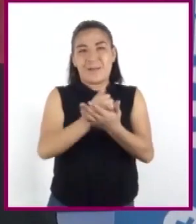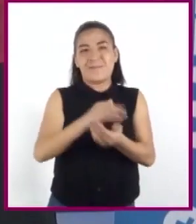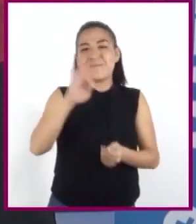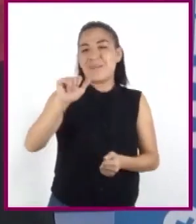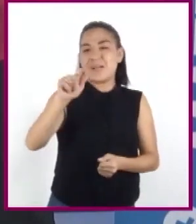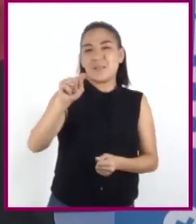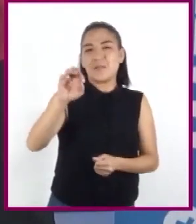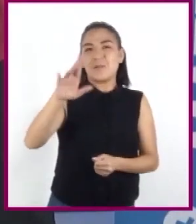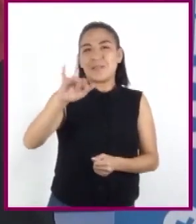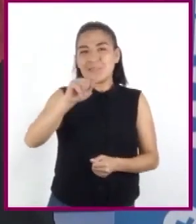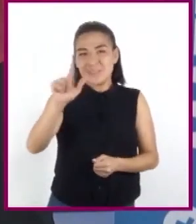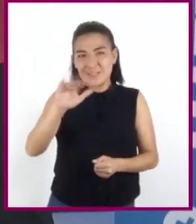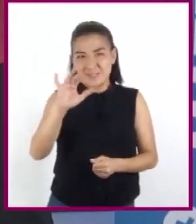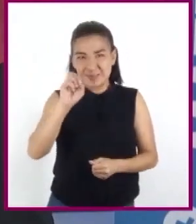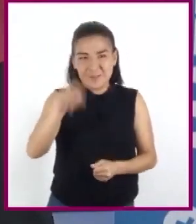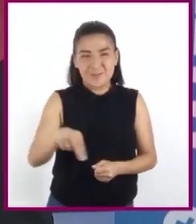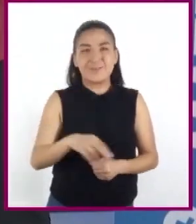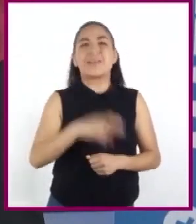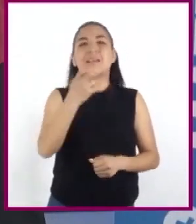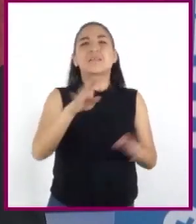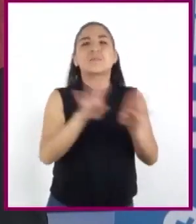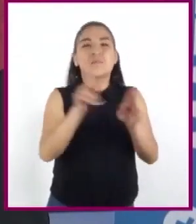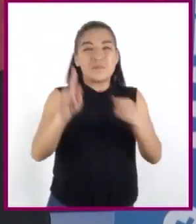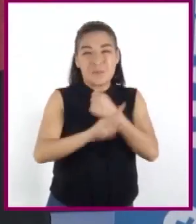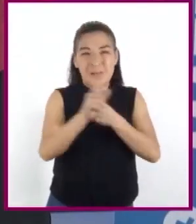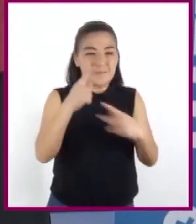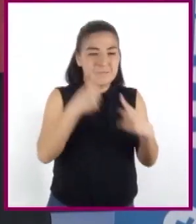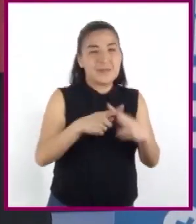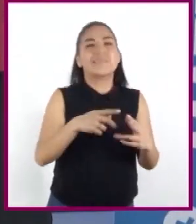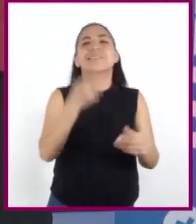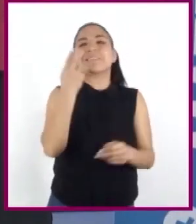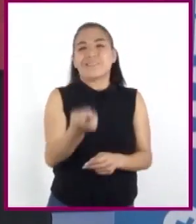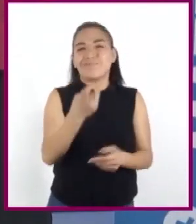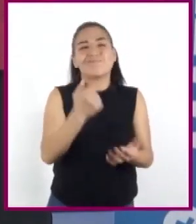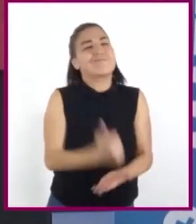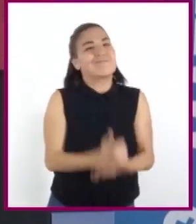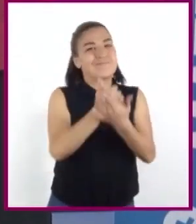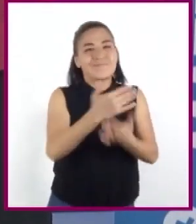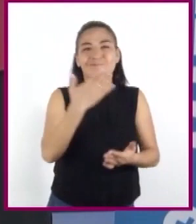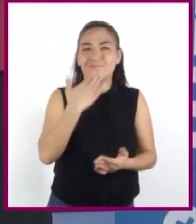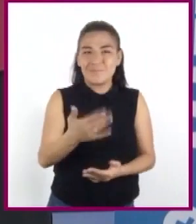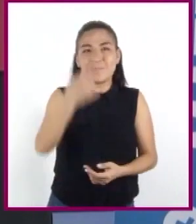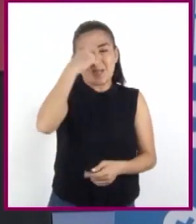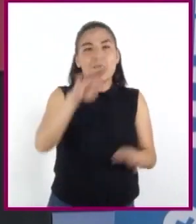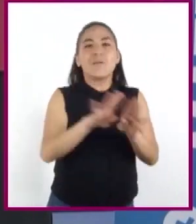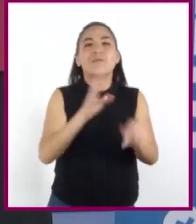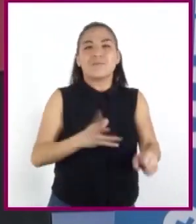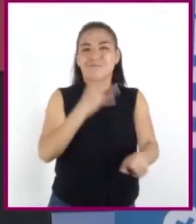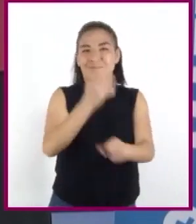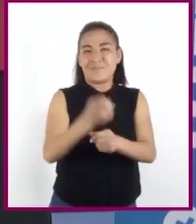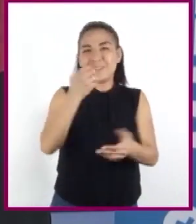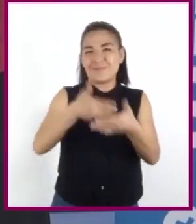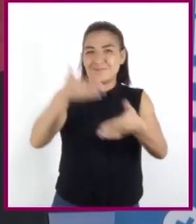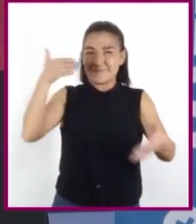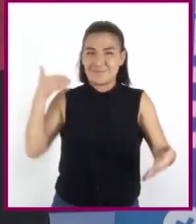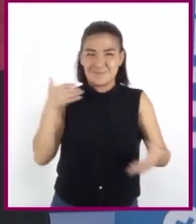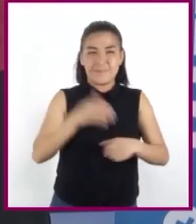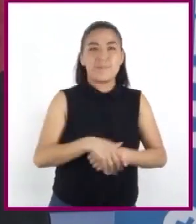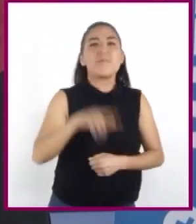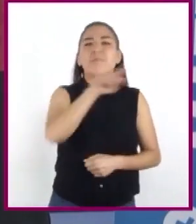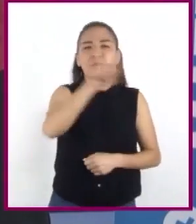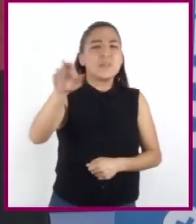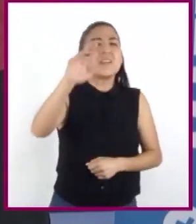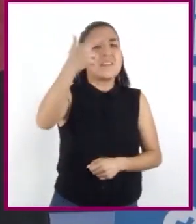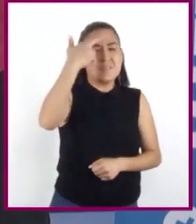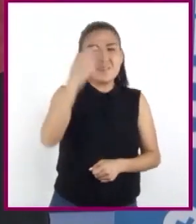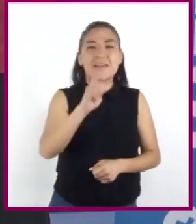binomios. En problemas geométricos es de mucha ayuda, como pudimos constatar en las situaciones anteriores. Recuerden